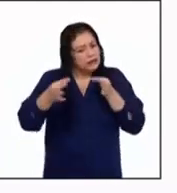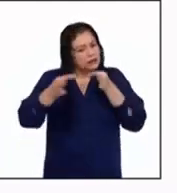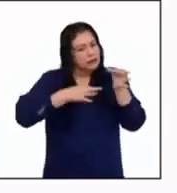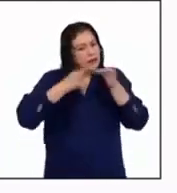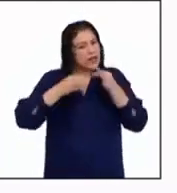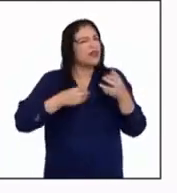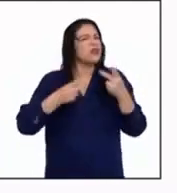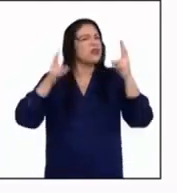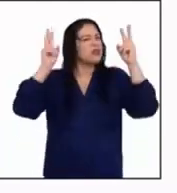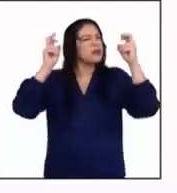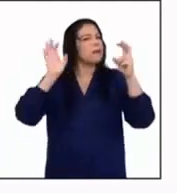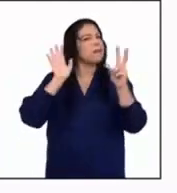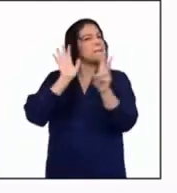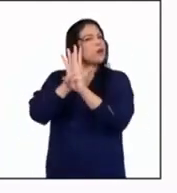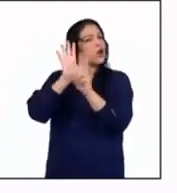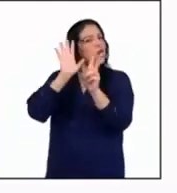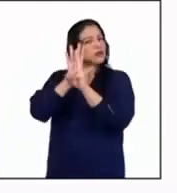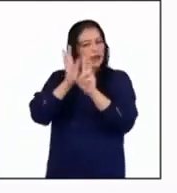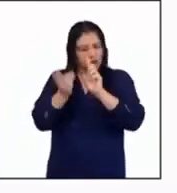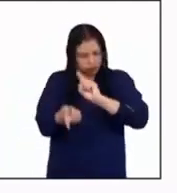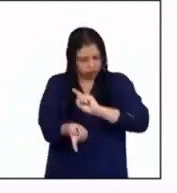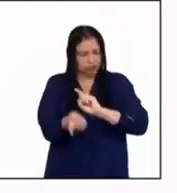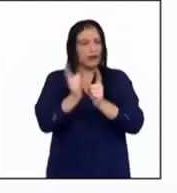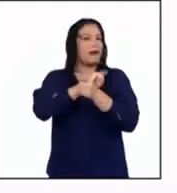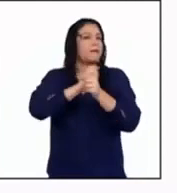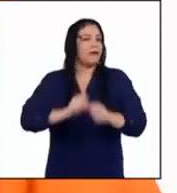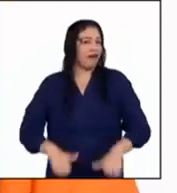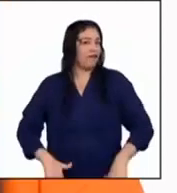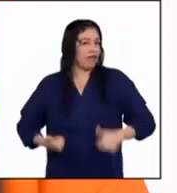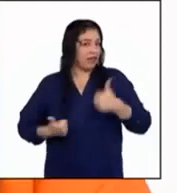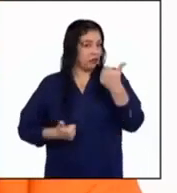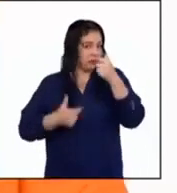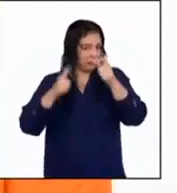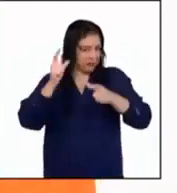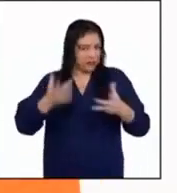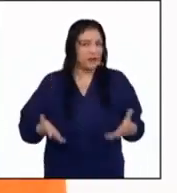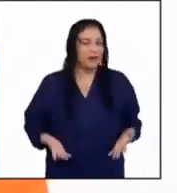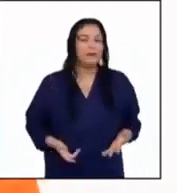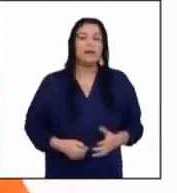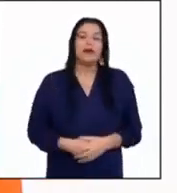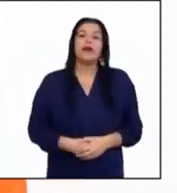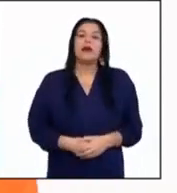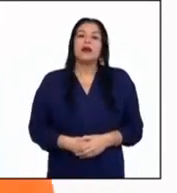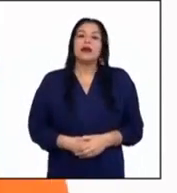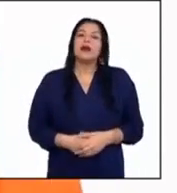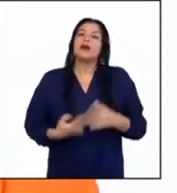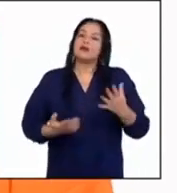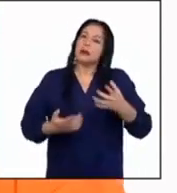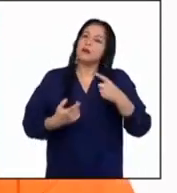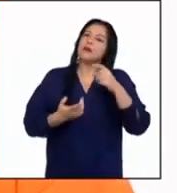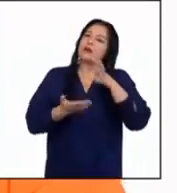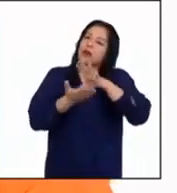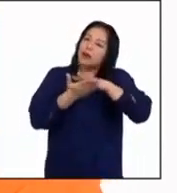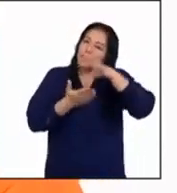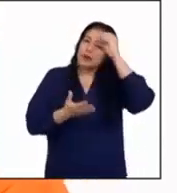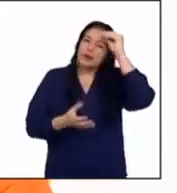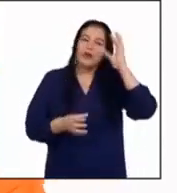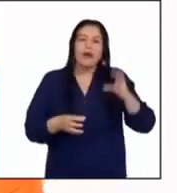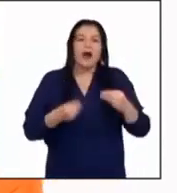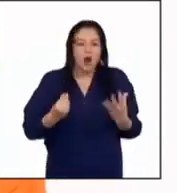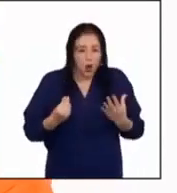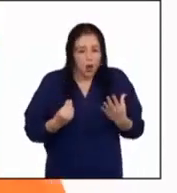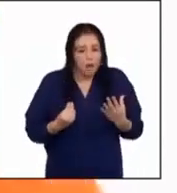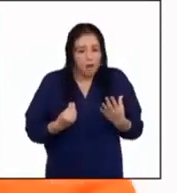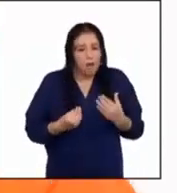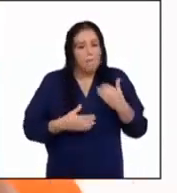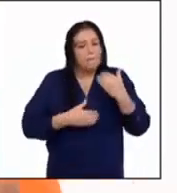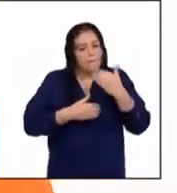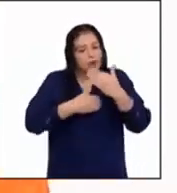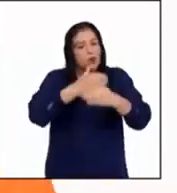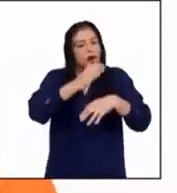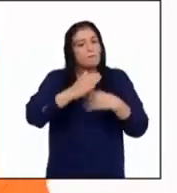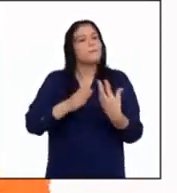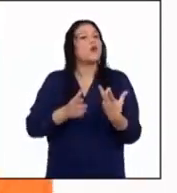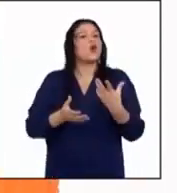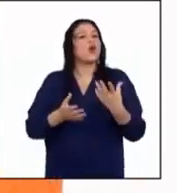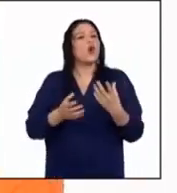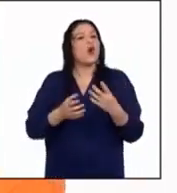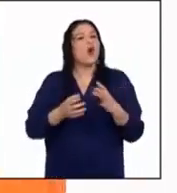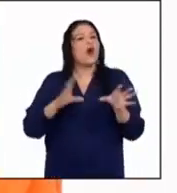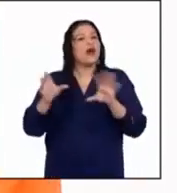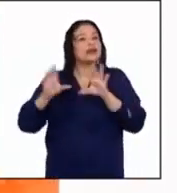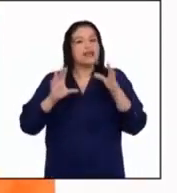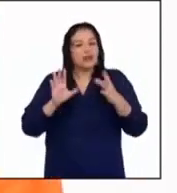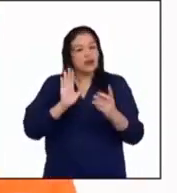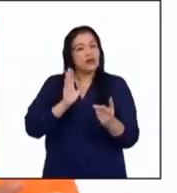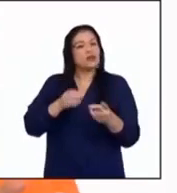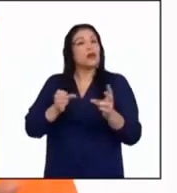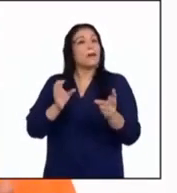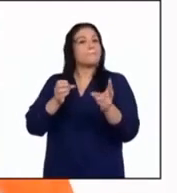el voluntariado transformador. Estamos conociendo cómo poco a poco lograron que los voluntarios se involucren cada